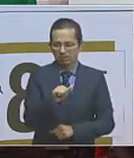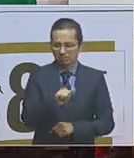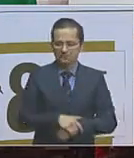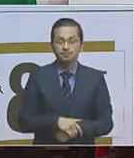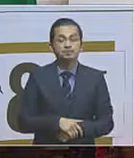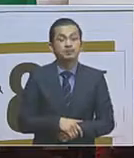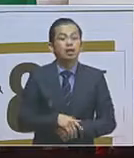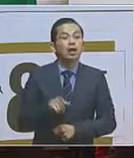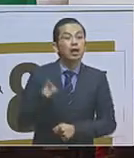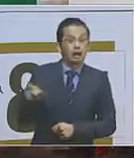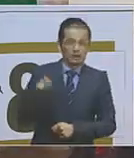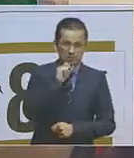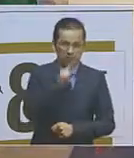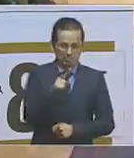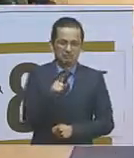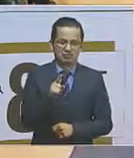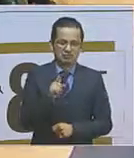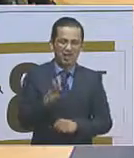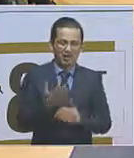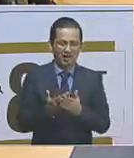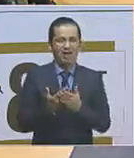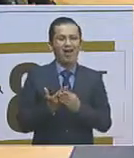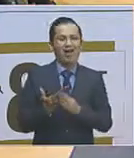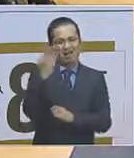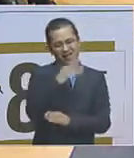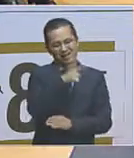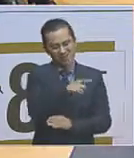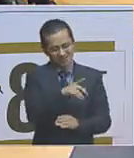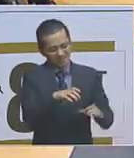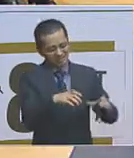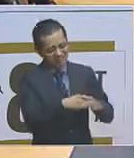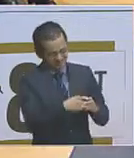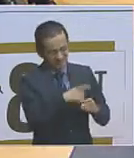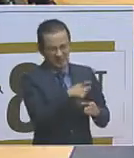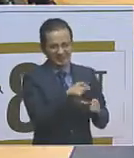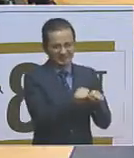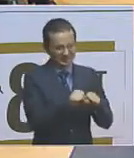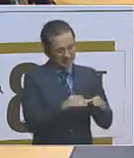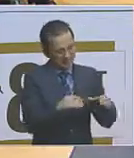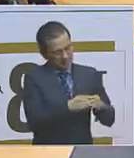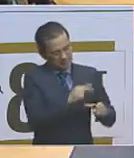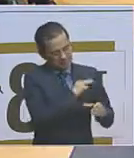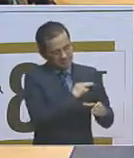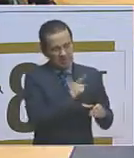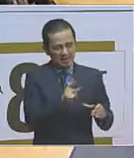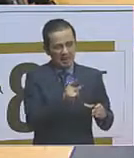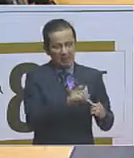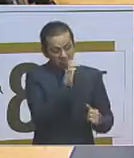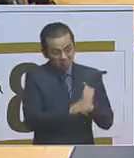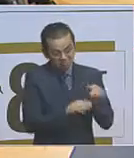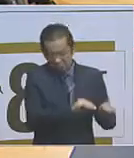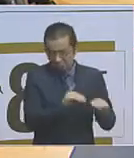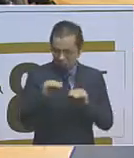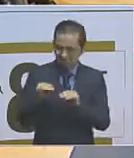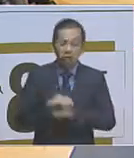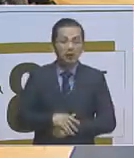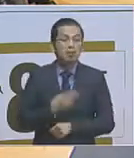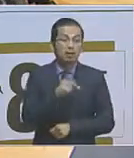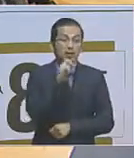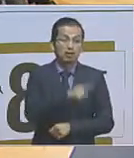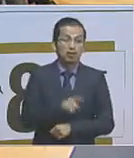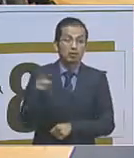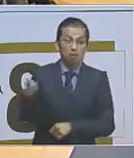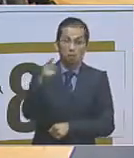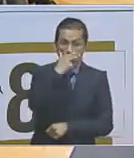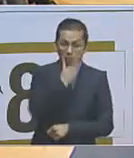egresado de la sala especializada es es un nombre que además es un jurista